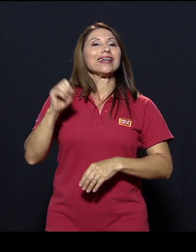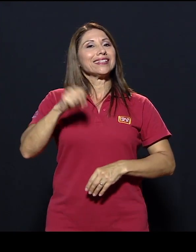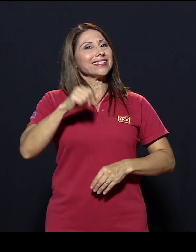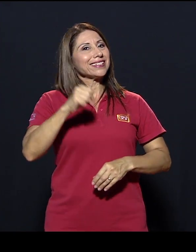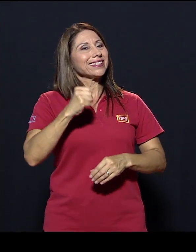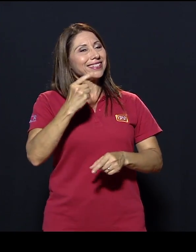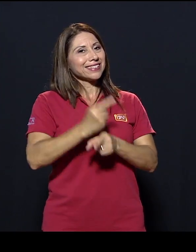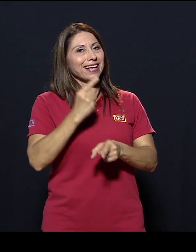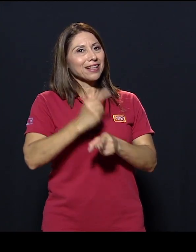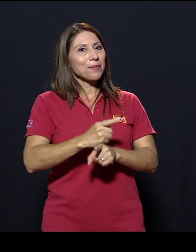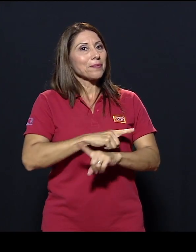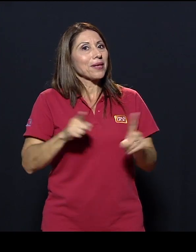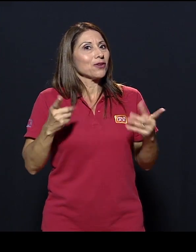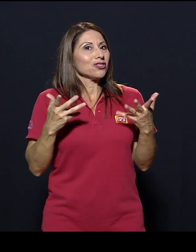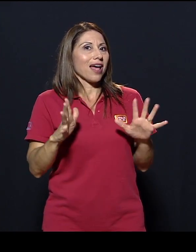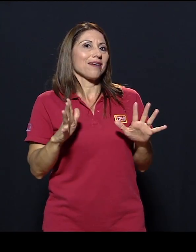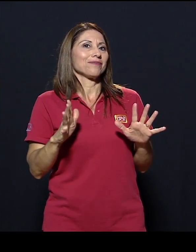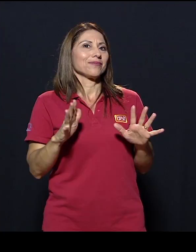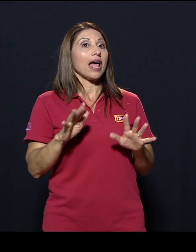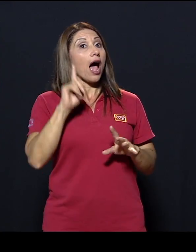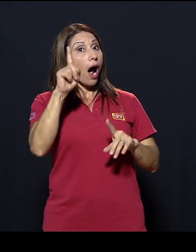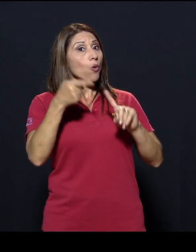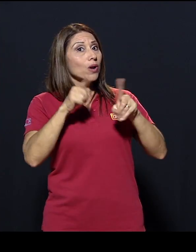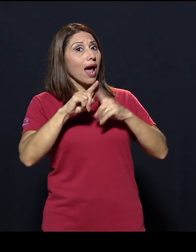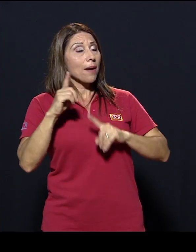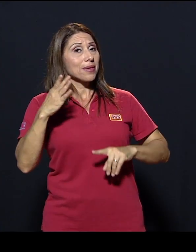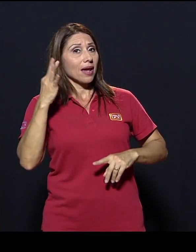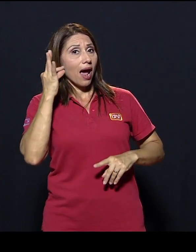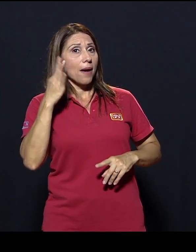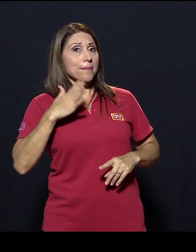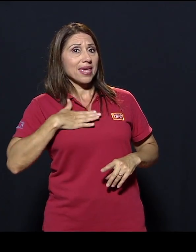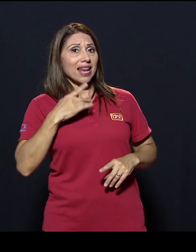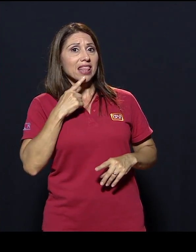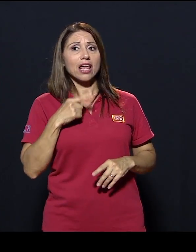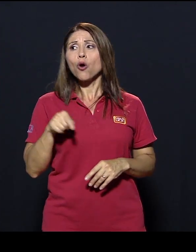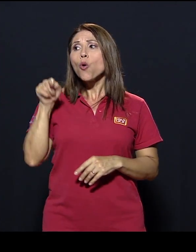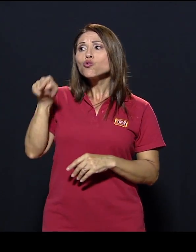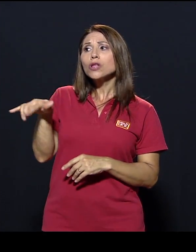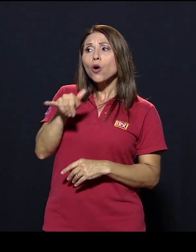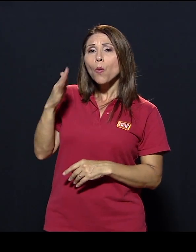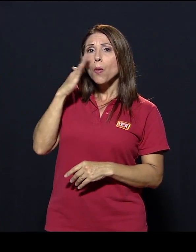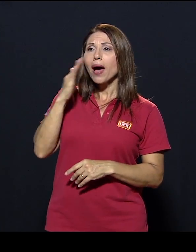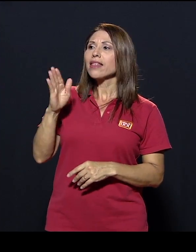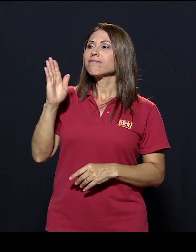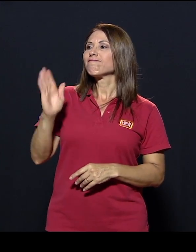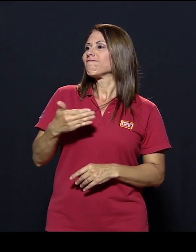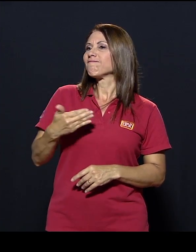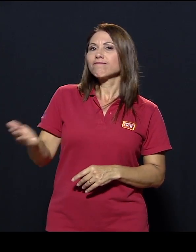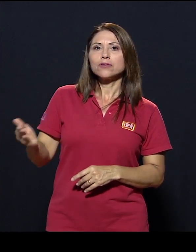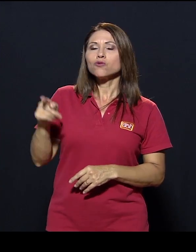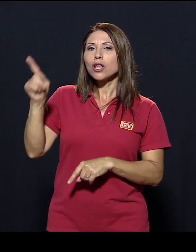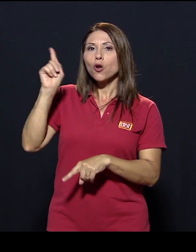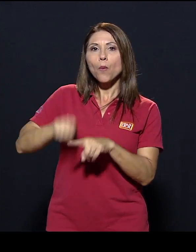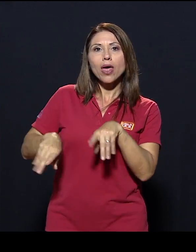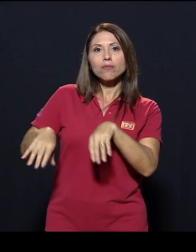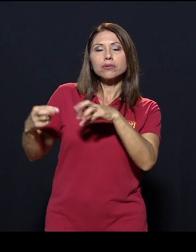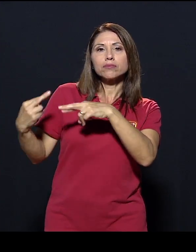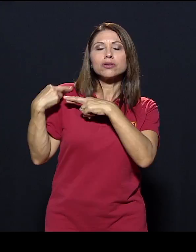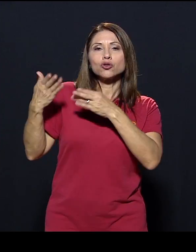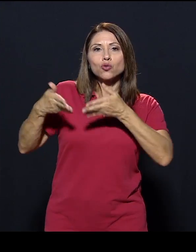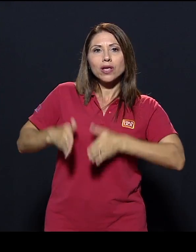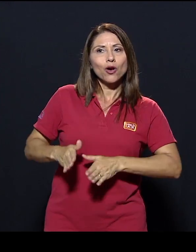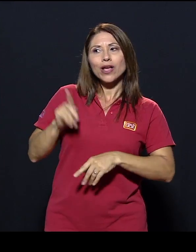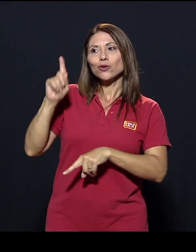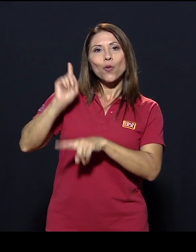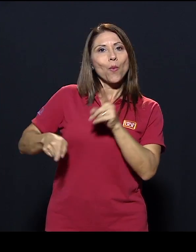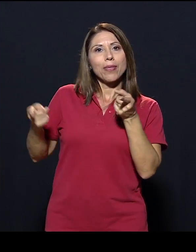Y exactamente, entonces no, ya son personas, como le dijeron a una amiga, o sea, no es que ya usted como madre es inútil, no puede hacerse cargo de su